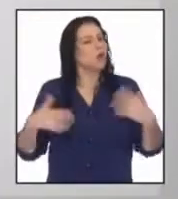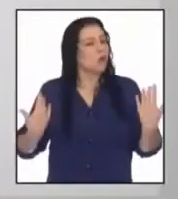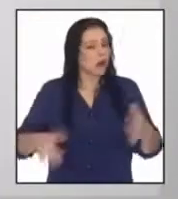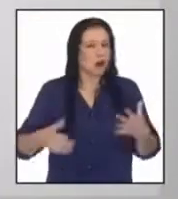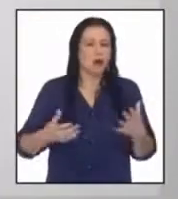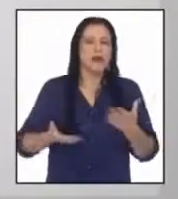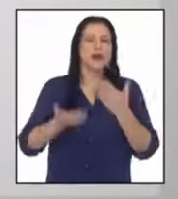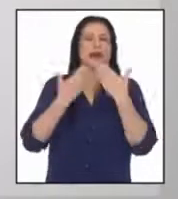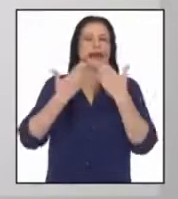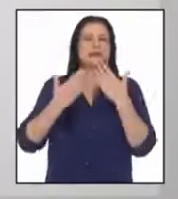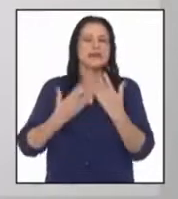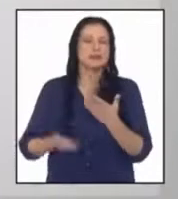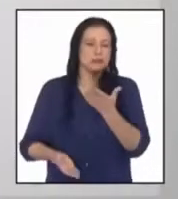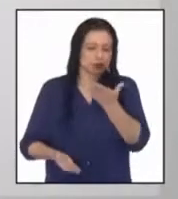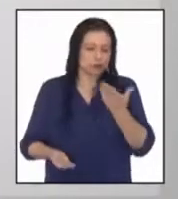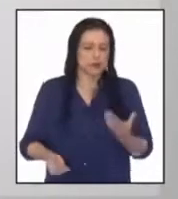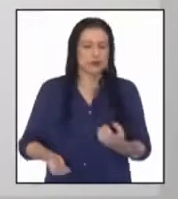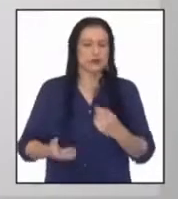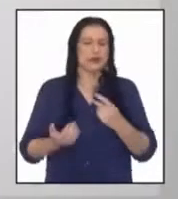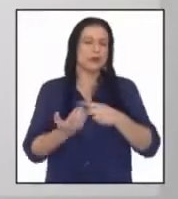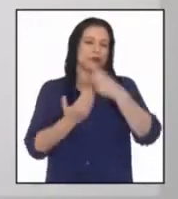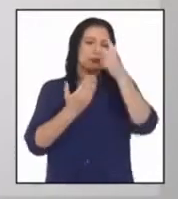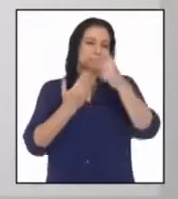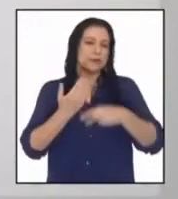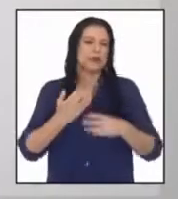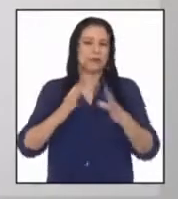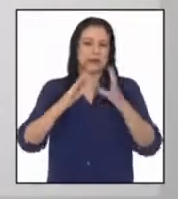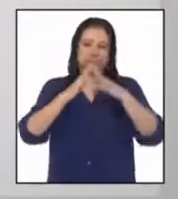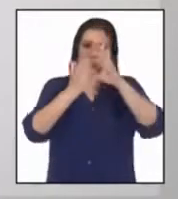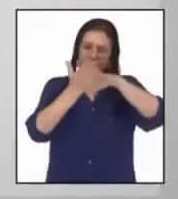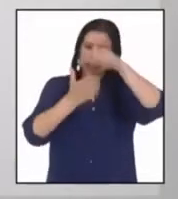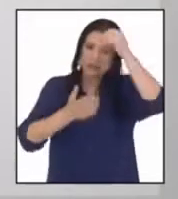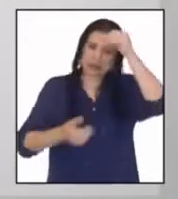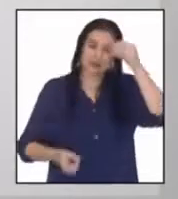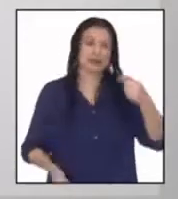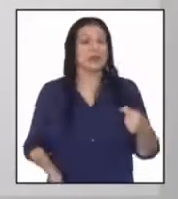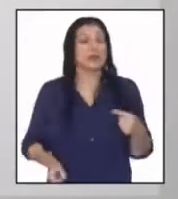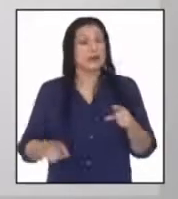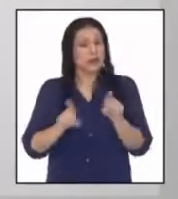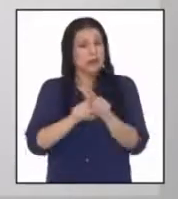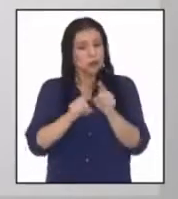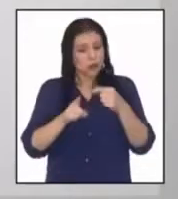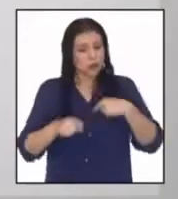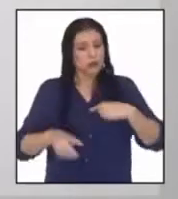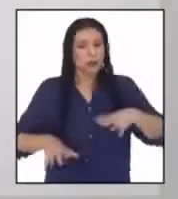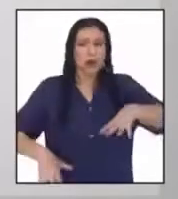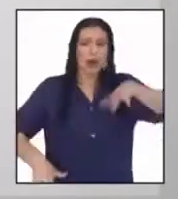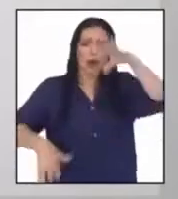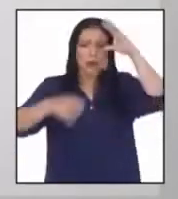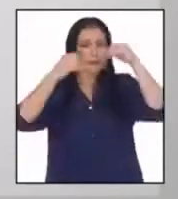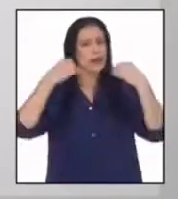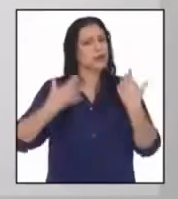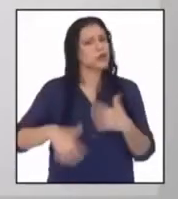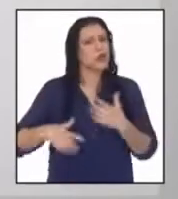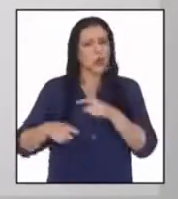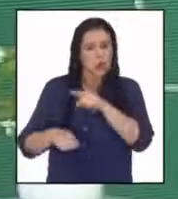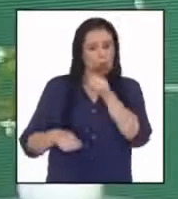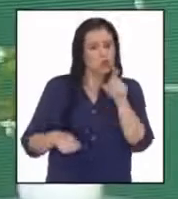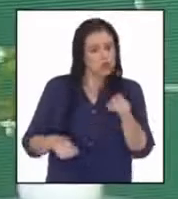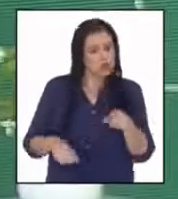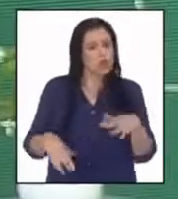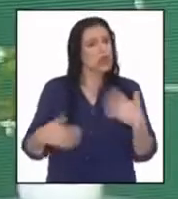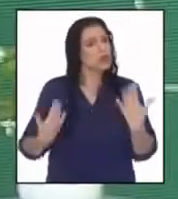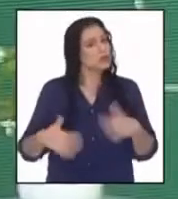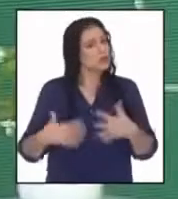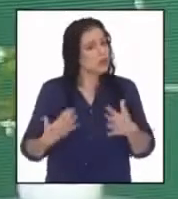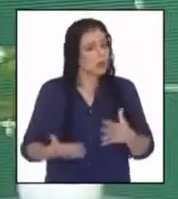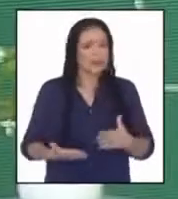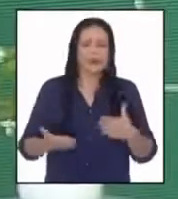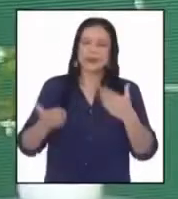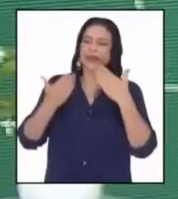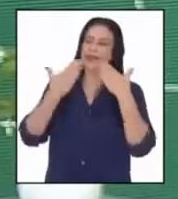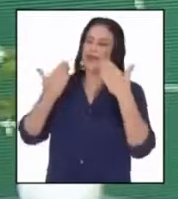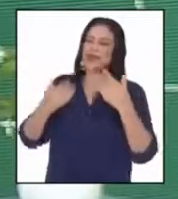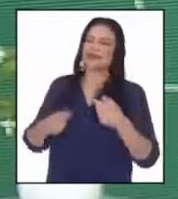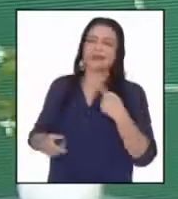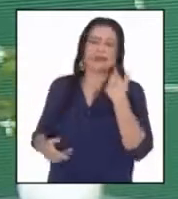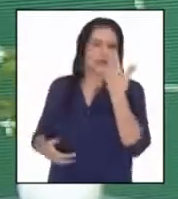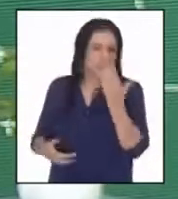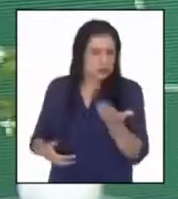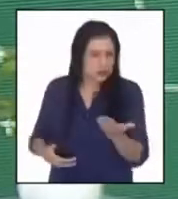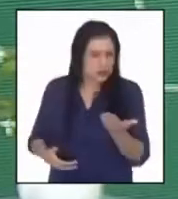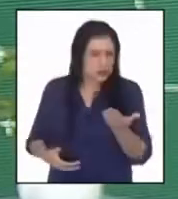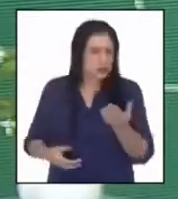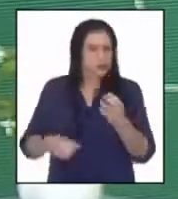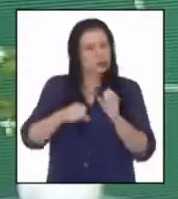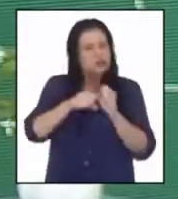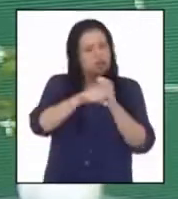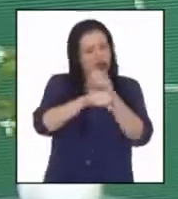ser parte de Aprendo en Casa. Aunque no lo crean, yo también aprendo muchas cosas con ustedes. No, muchas gracias a usted por